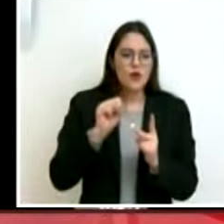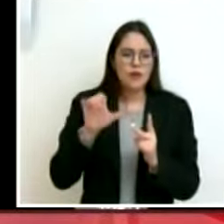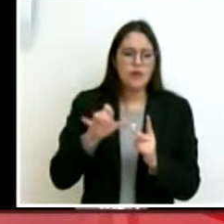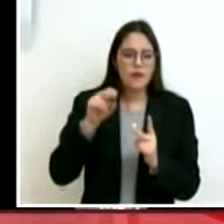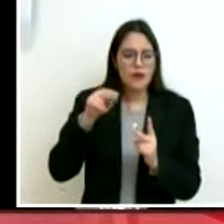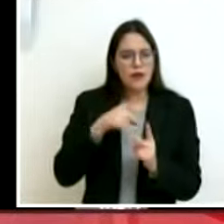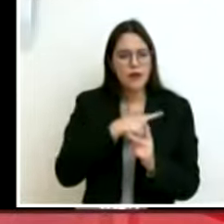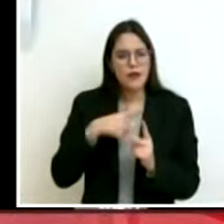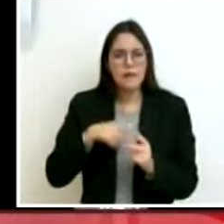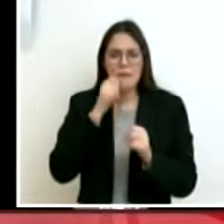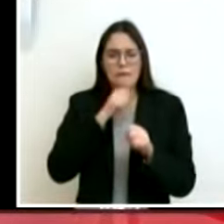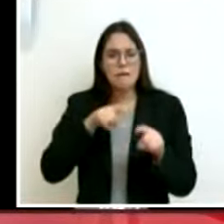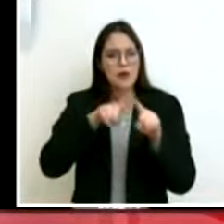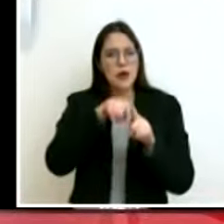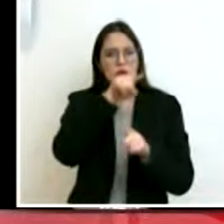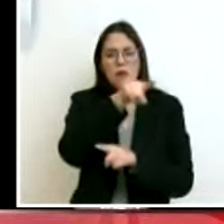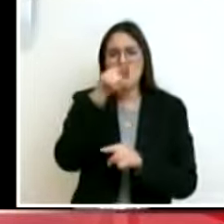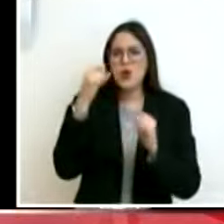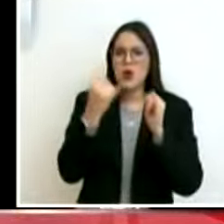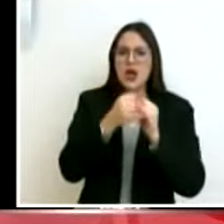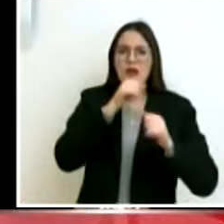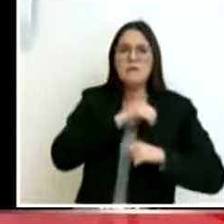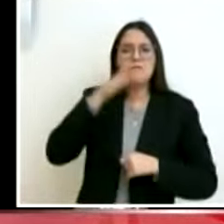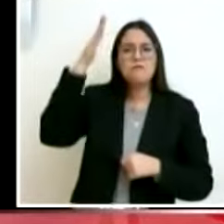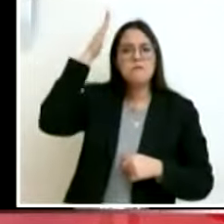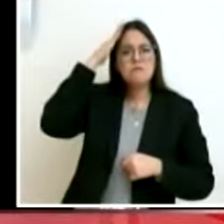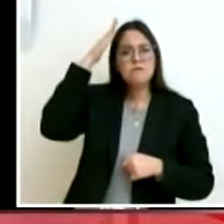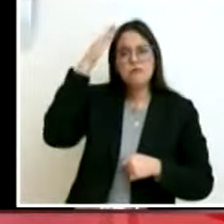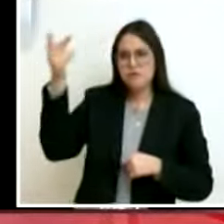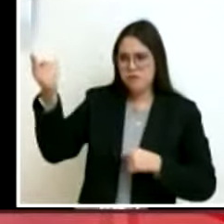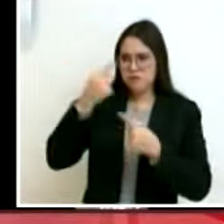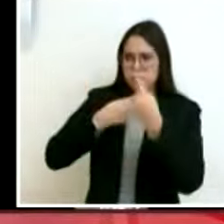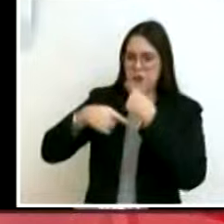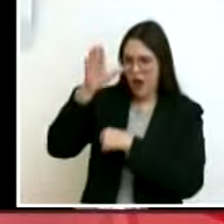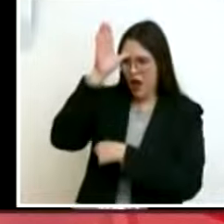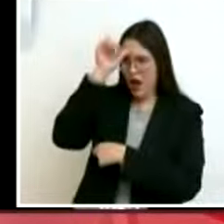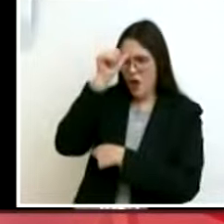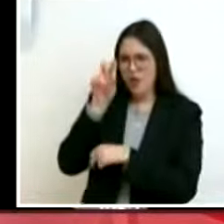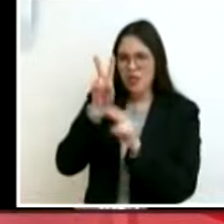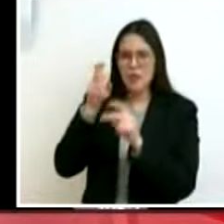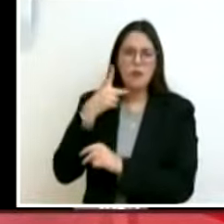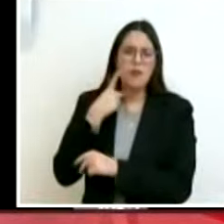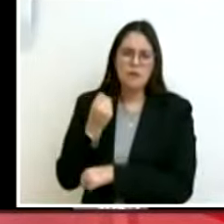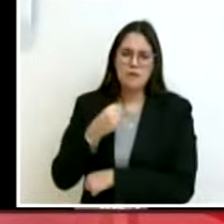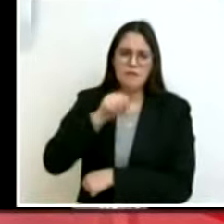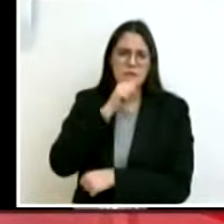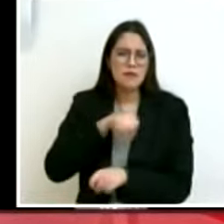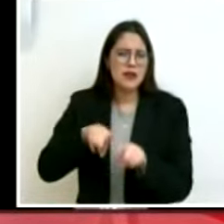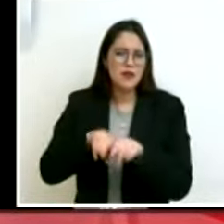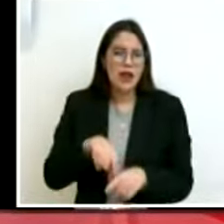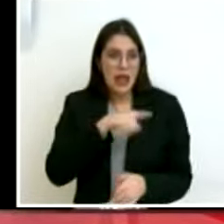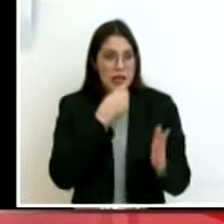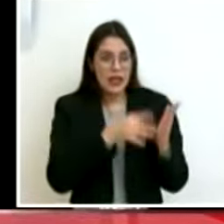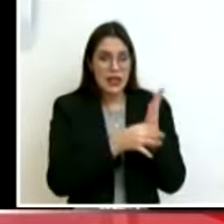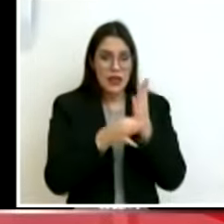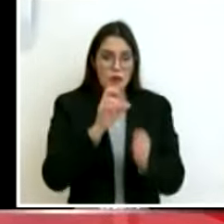Justicia tienen la misma cabeza por un acuerdo político. No lo dijo